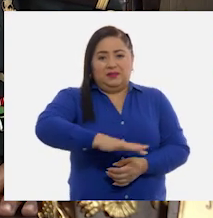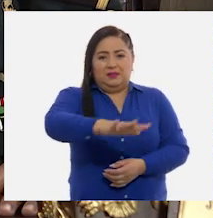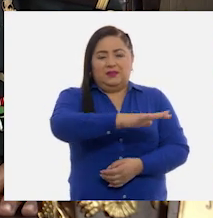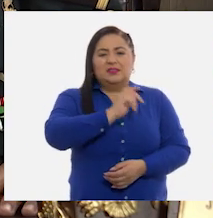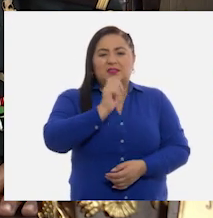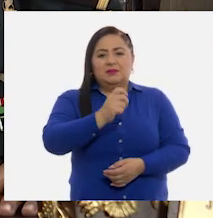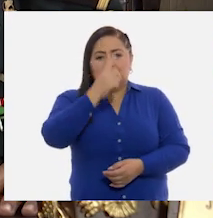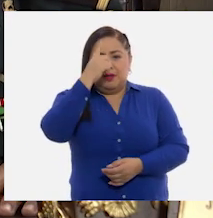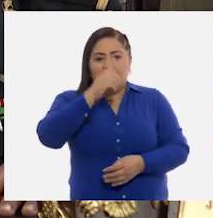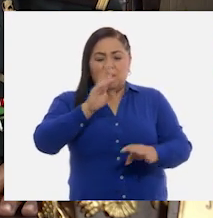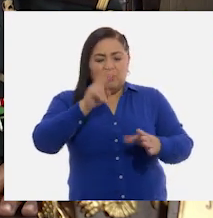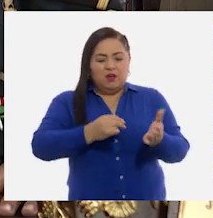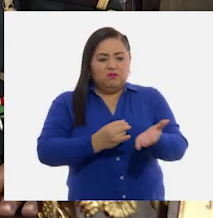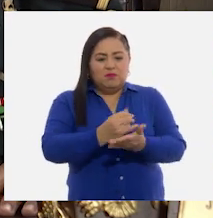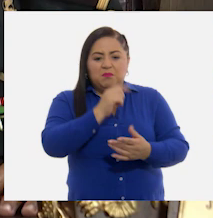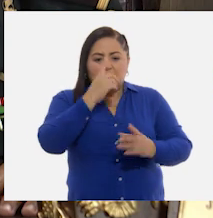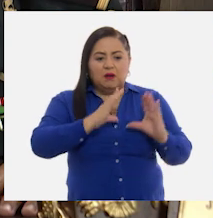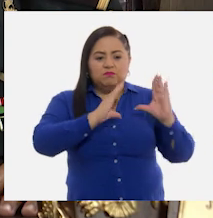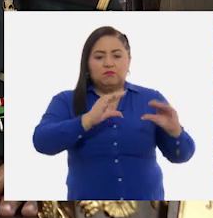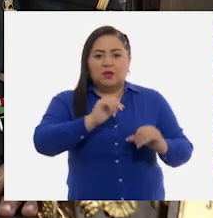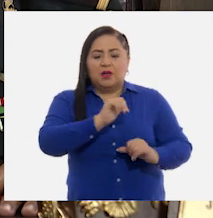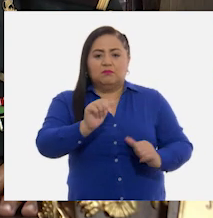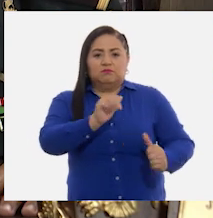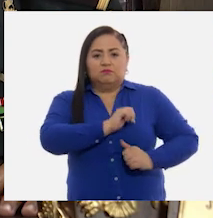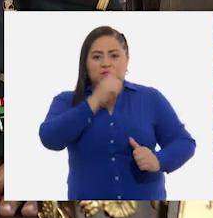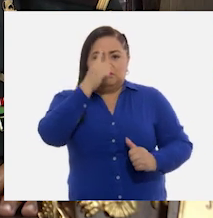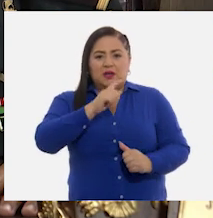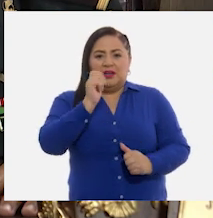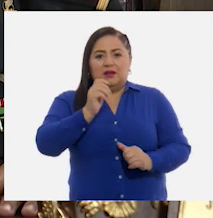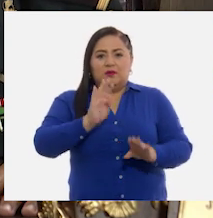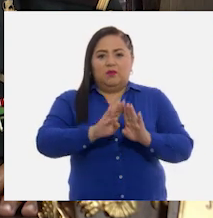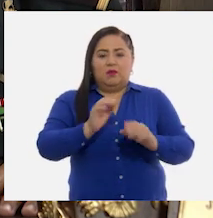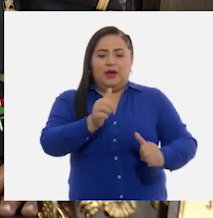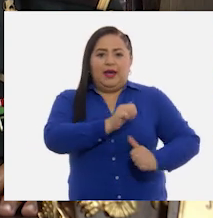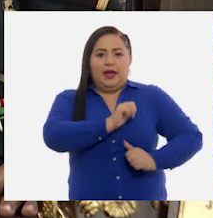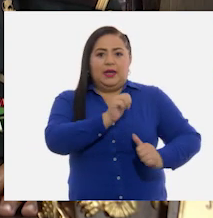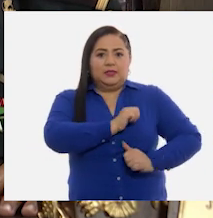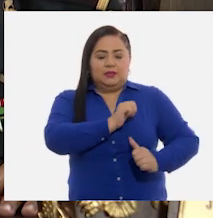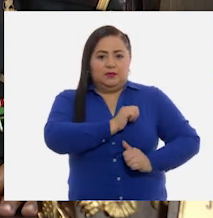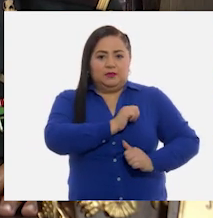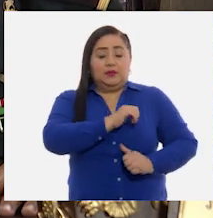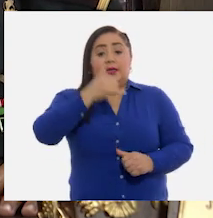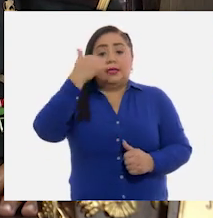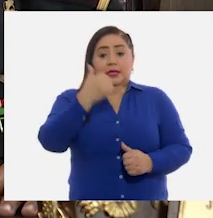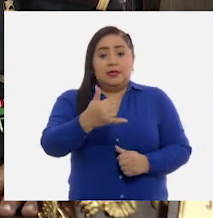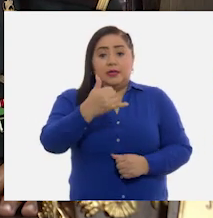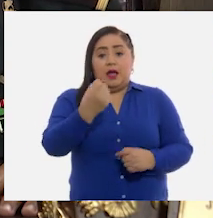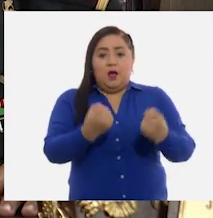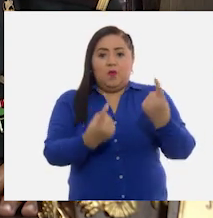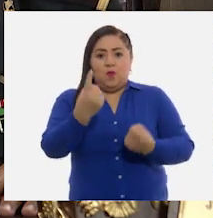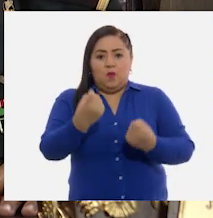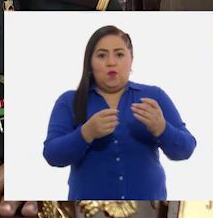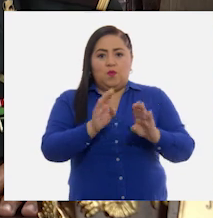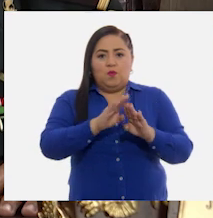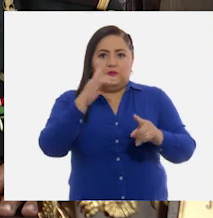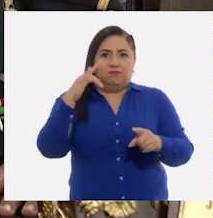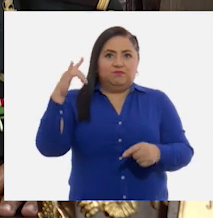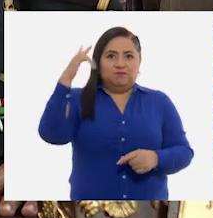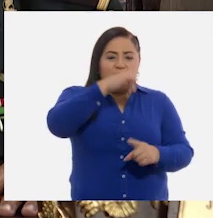que forma oficiales que van a comandar las unidades del Ejército y algunas también de la Fuerza